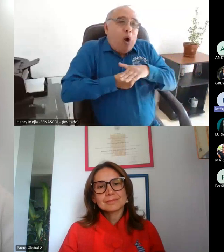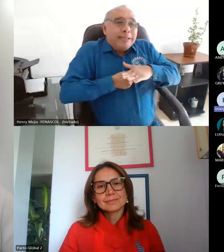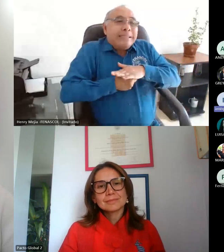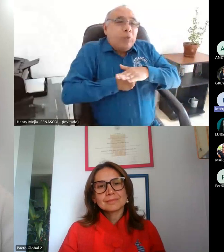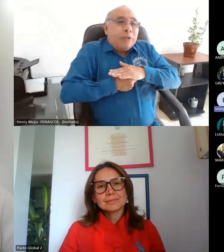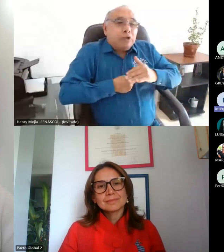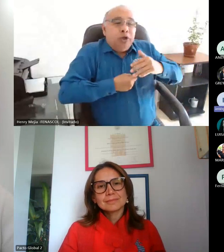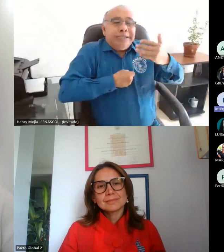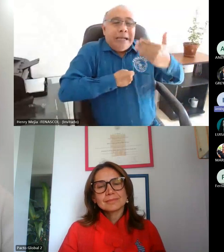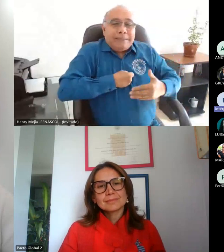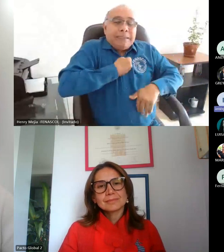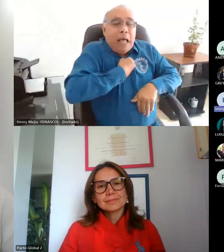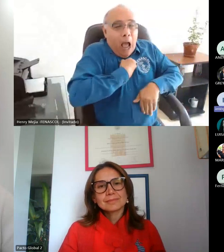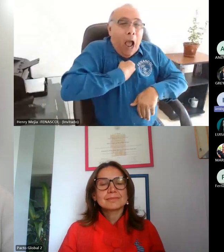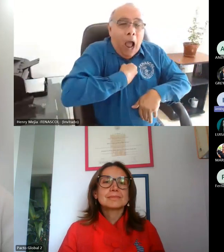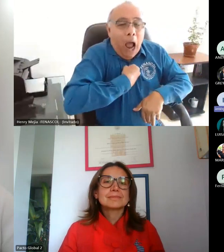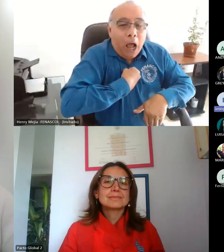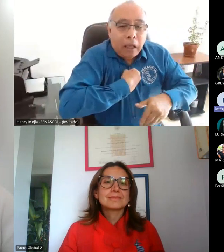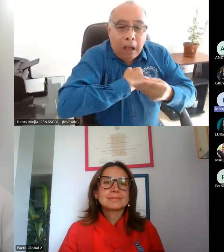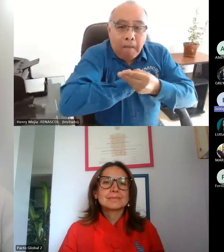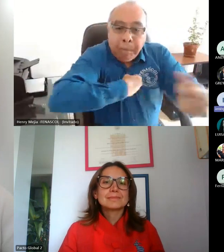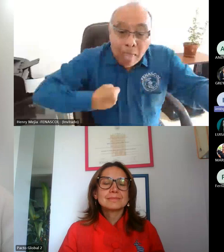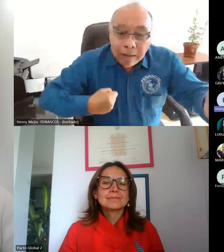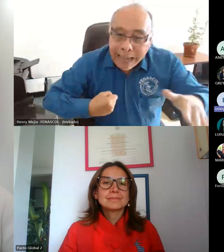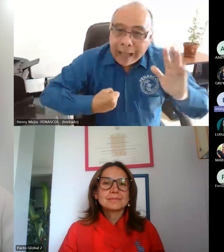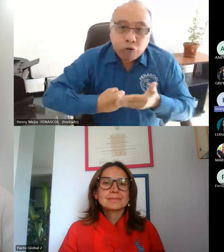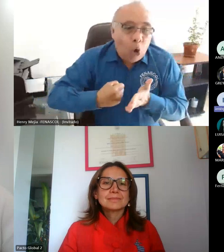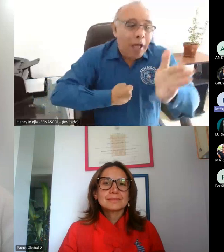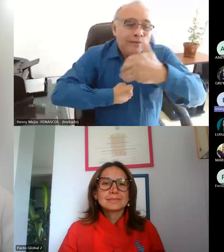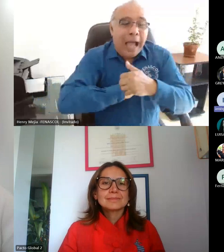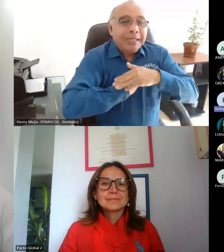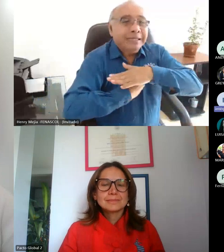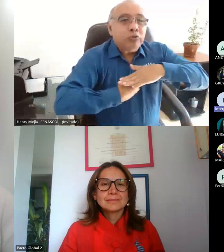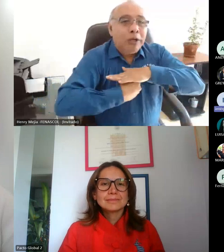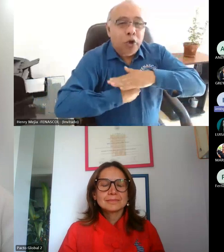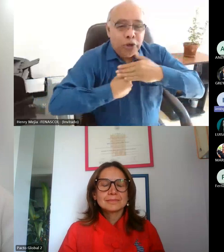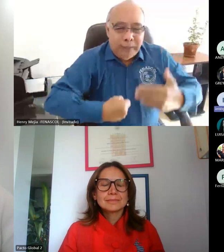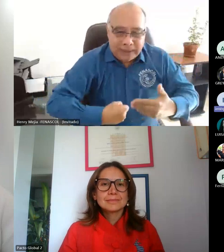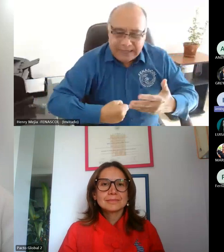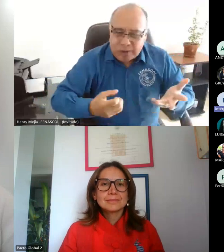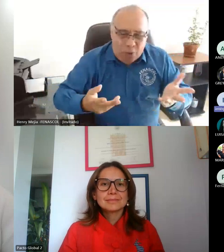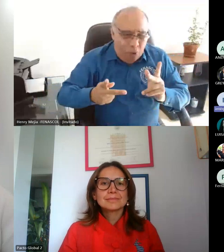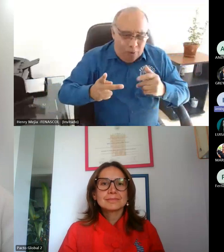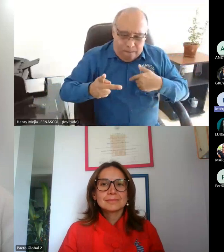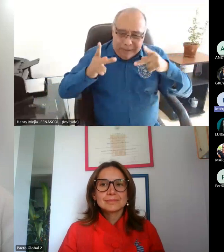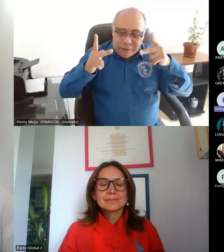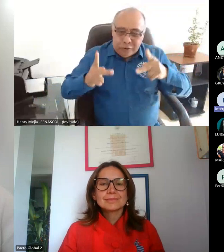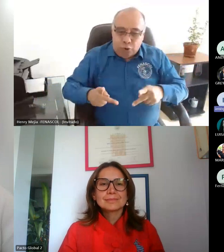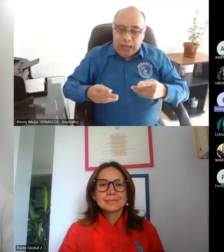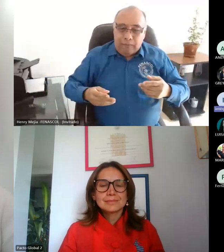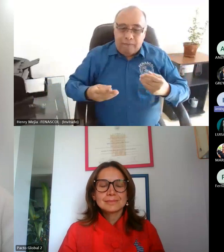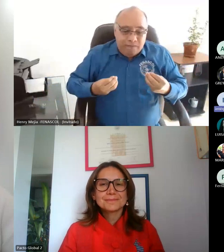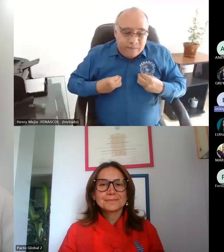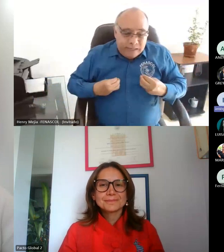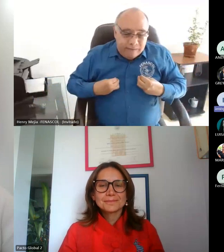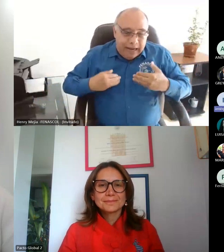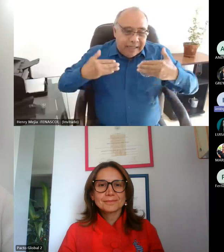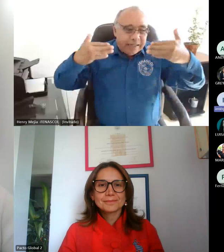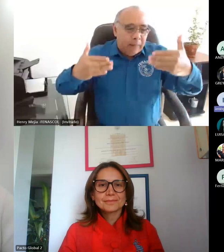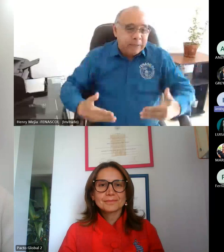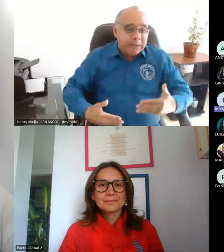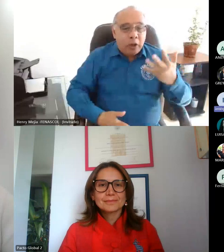bien uno tiene una lesión una fractura Pues tendrá eh una una situación Sí pero luego de que se